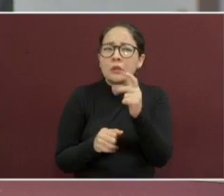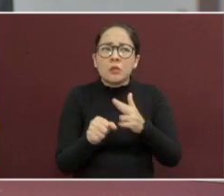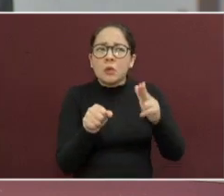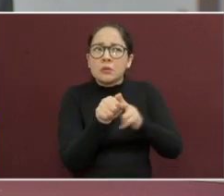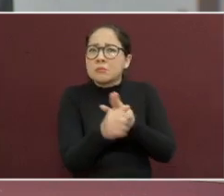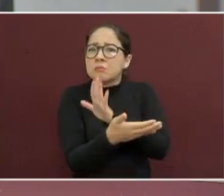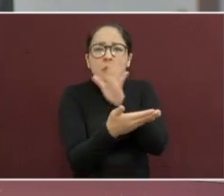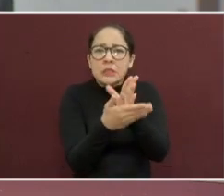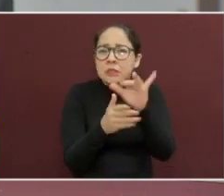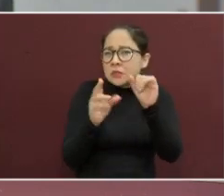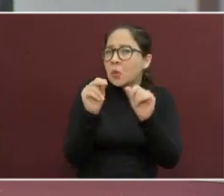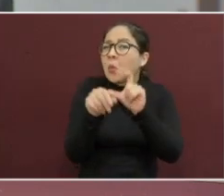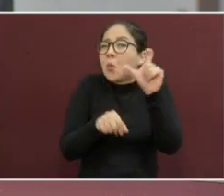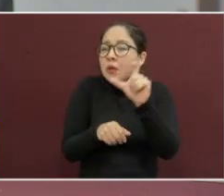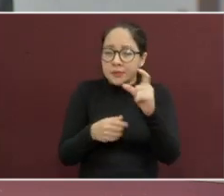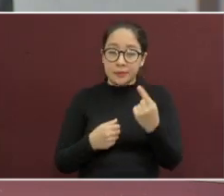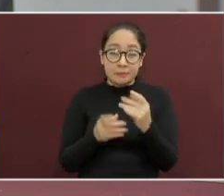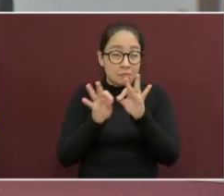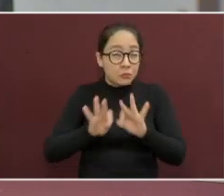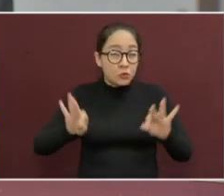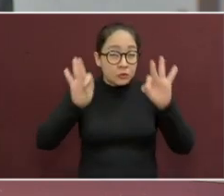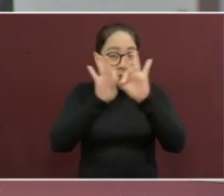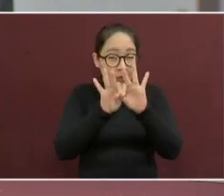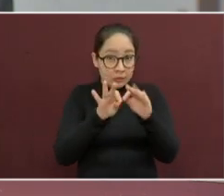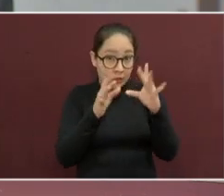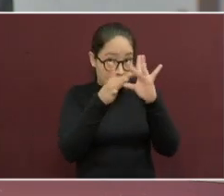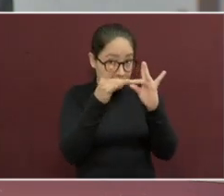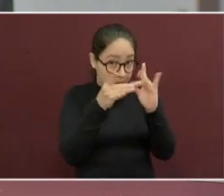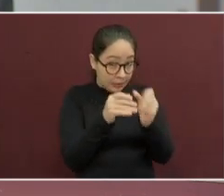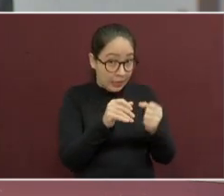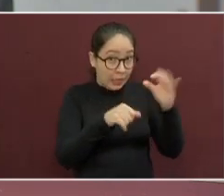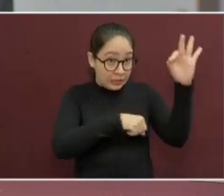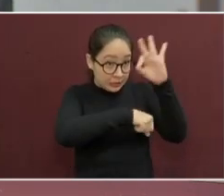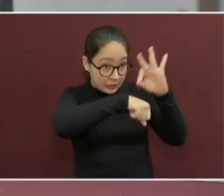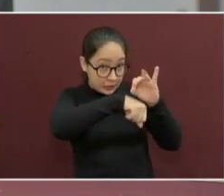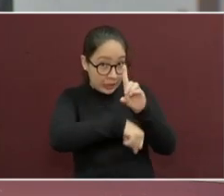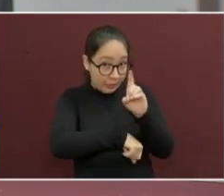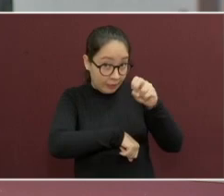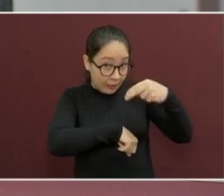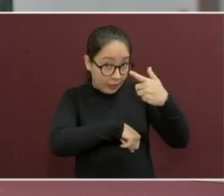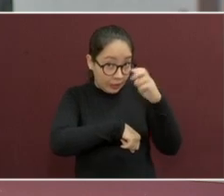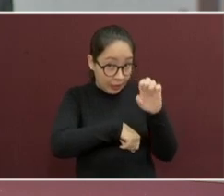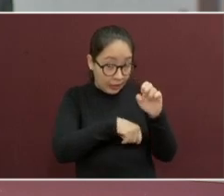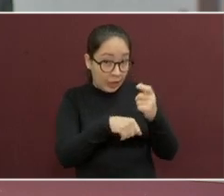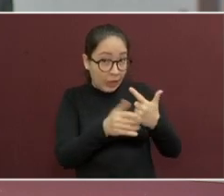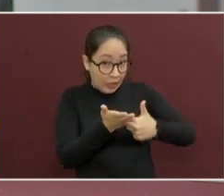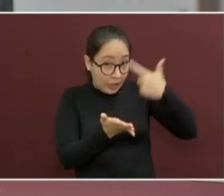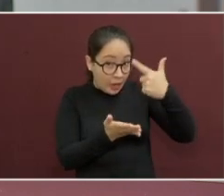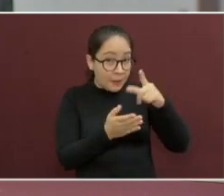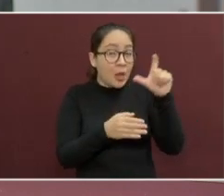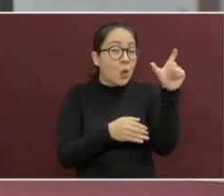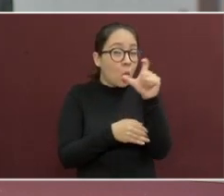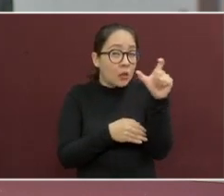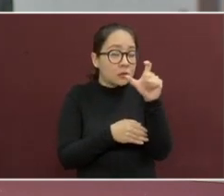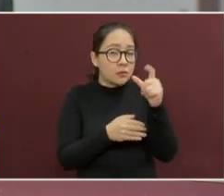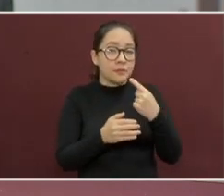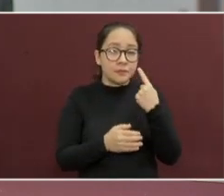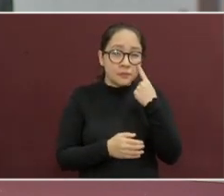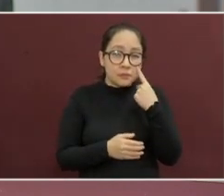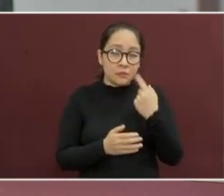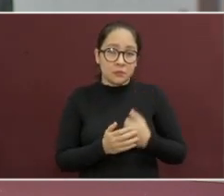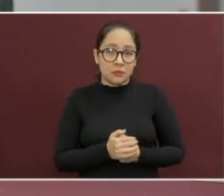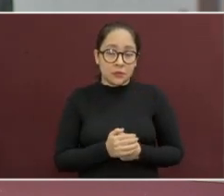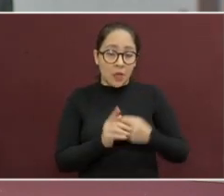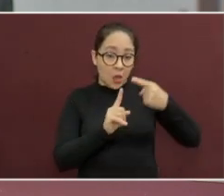atentos a los signos de advertencia de dengue grave que generalmente comienzan entre 24 y 48 horas después de